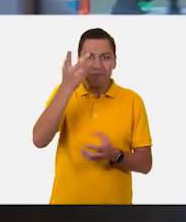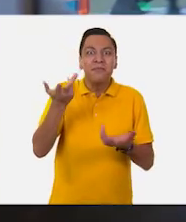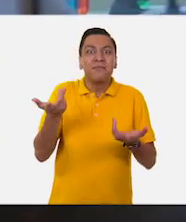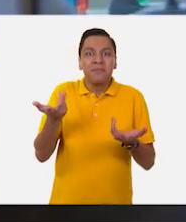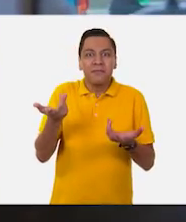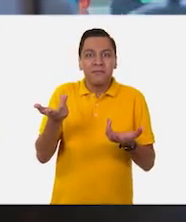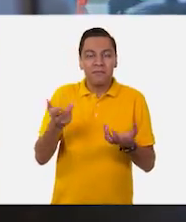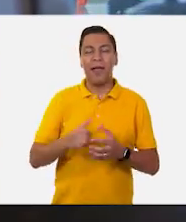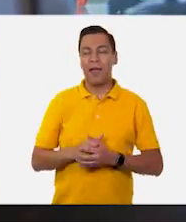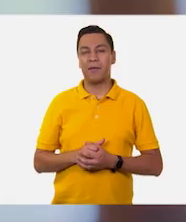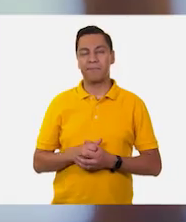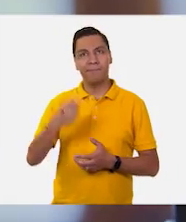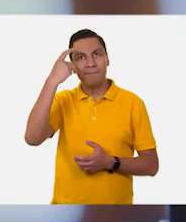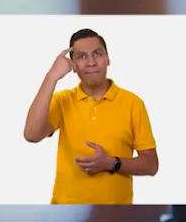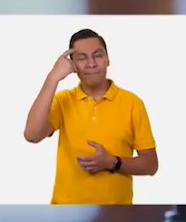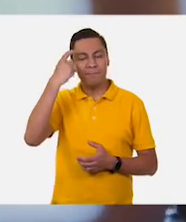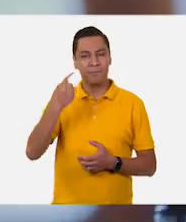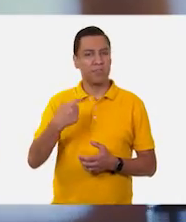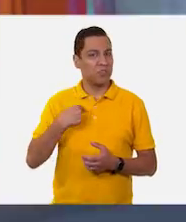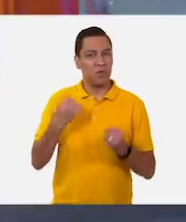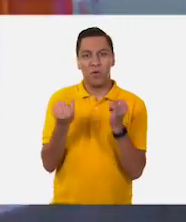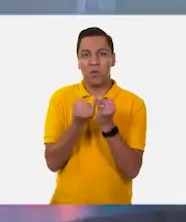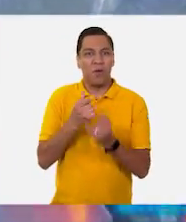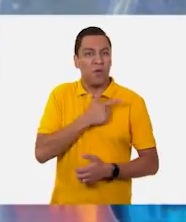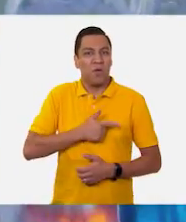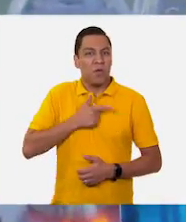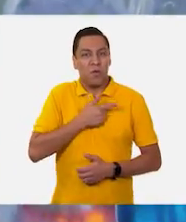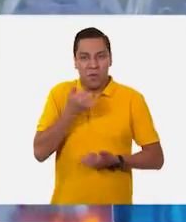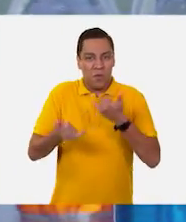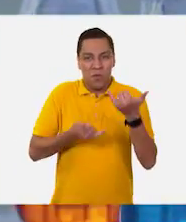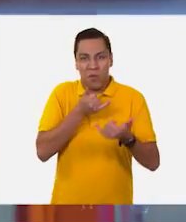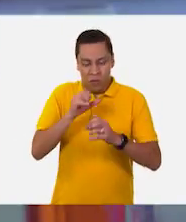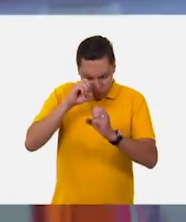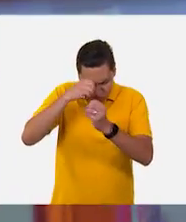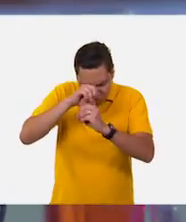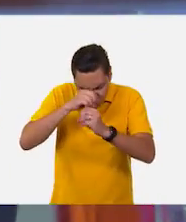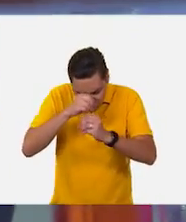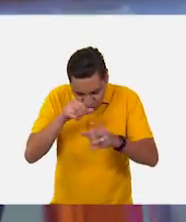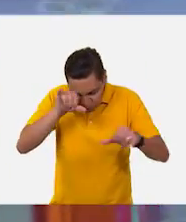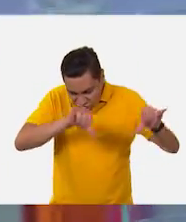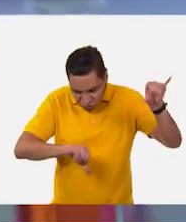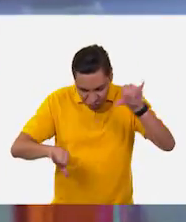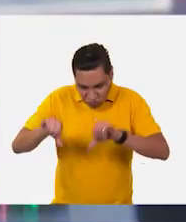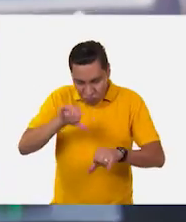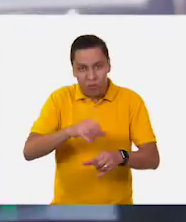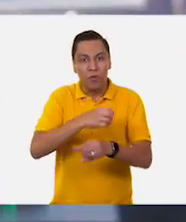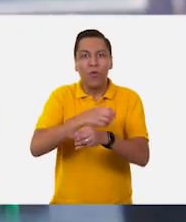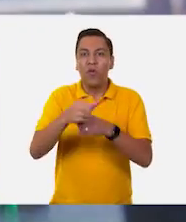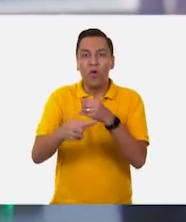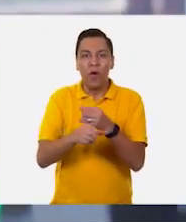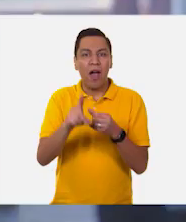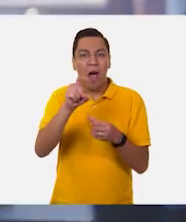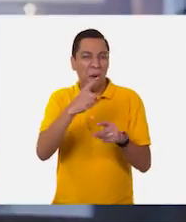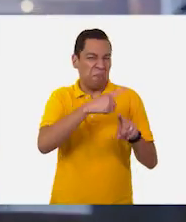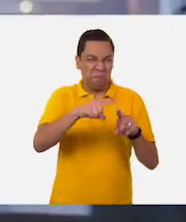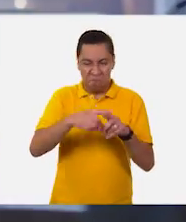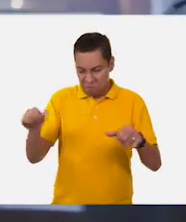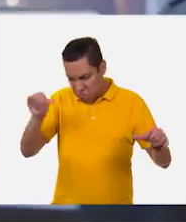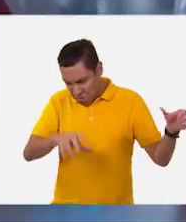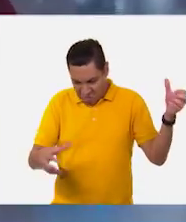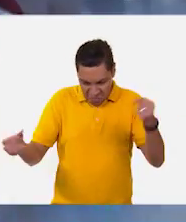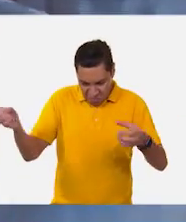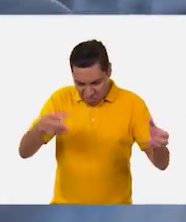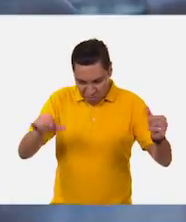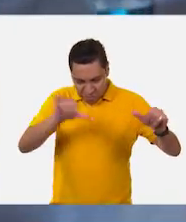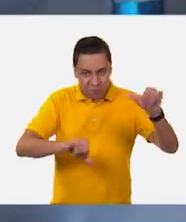crecer. En mi casa todo empezó con un juego, con mi pequeño microscopio. A veces mezclando cosas en el baño y